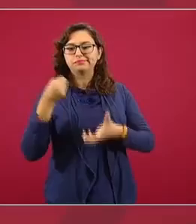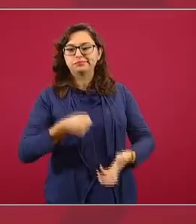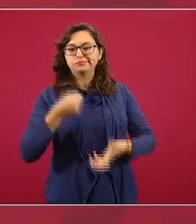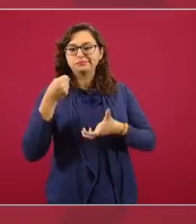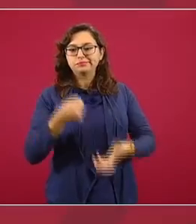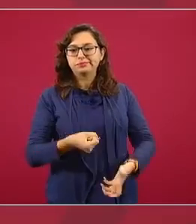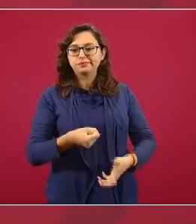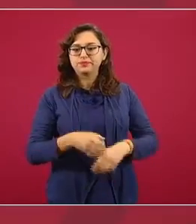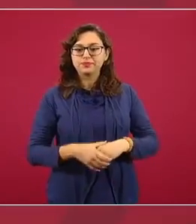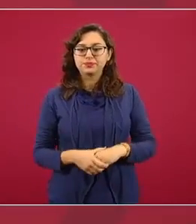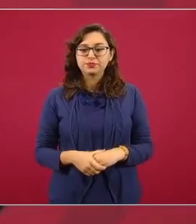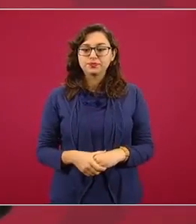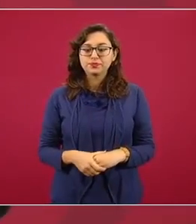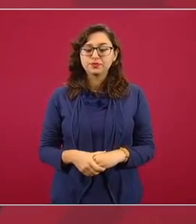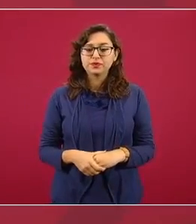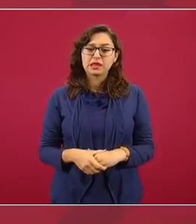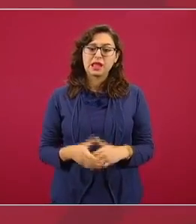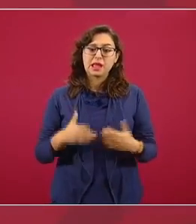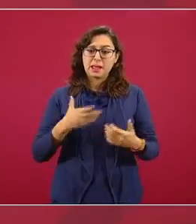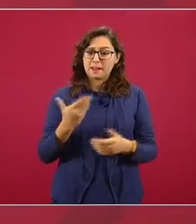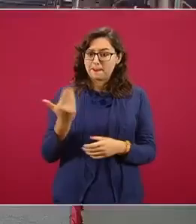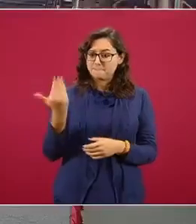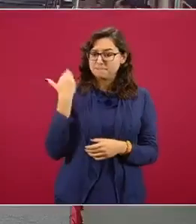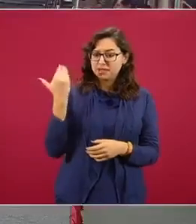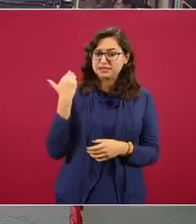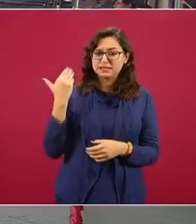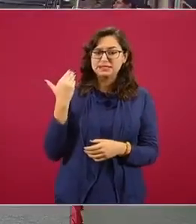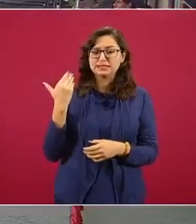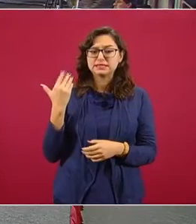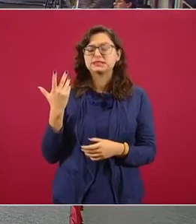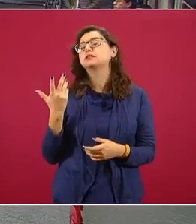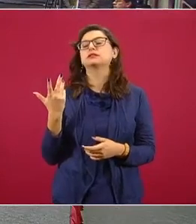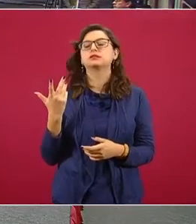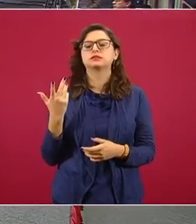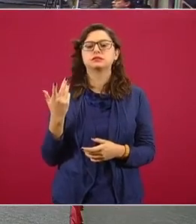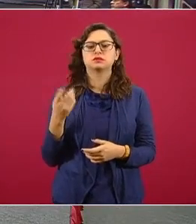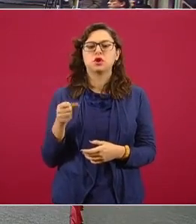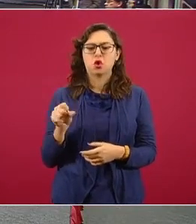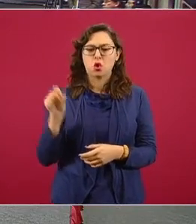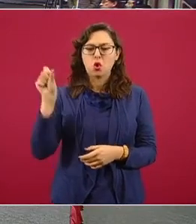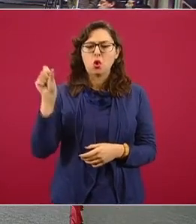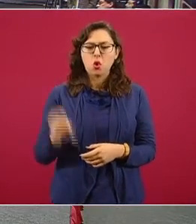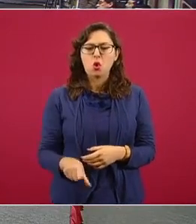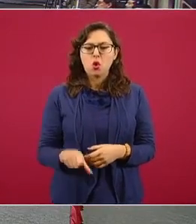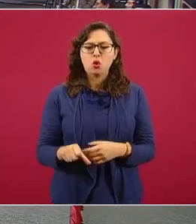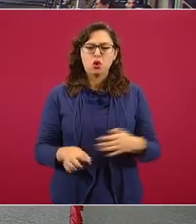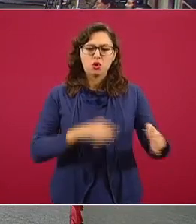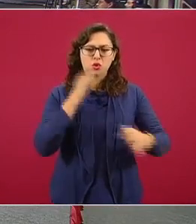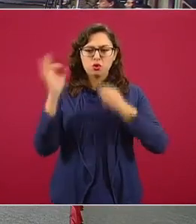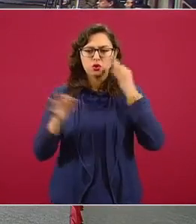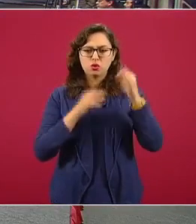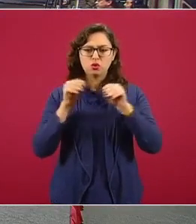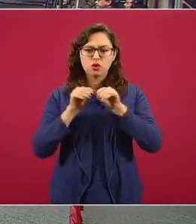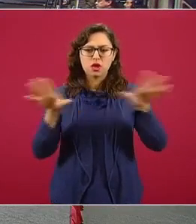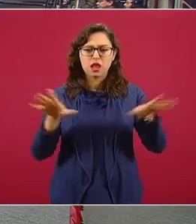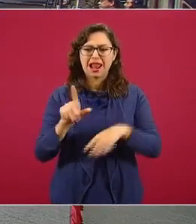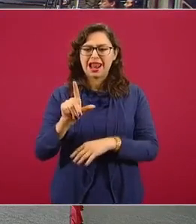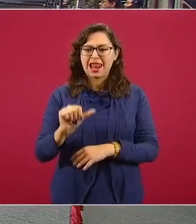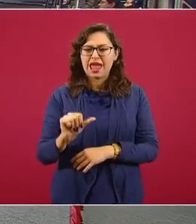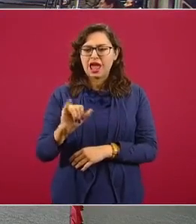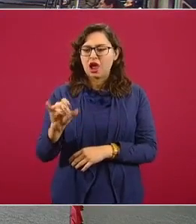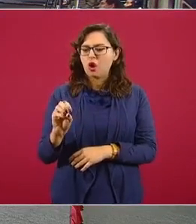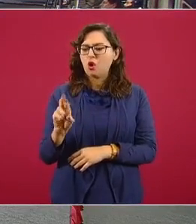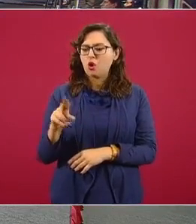Acaba de haber un encuentro, una entrevista, no sé si hoy sale una nota en La